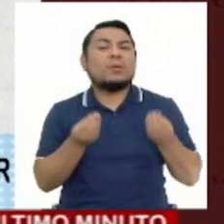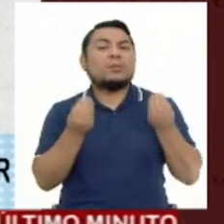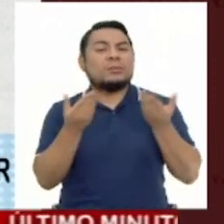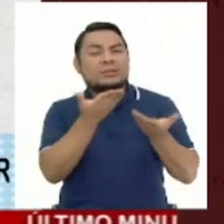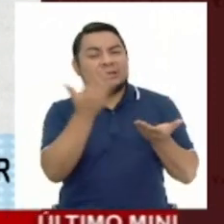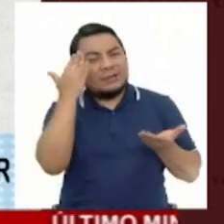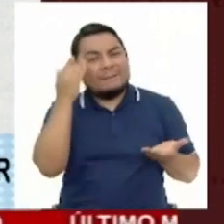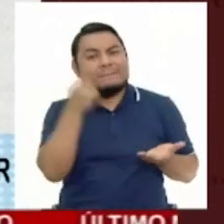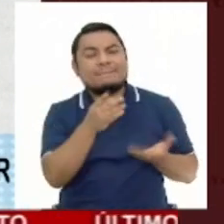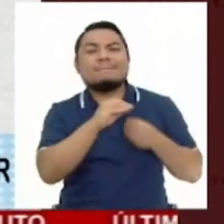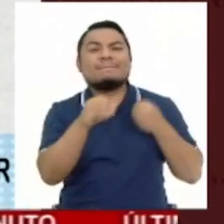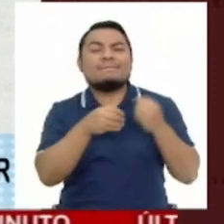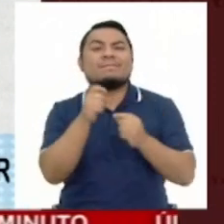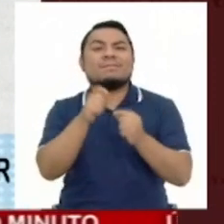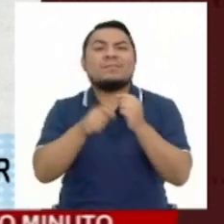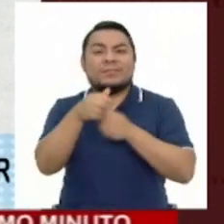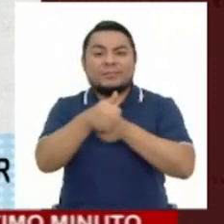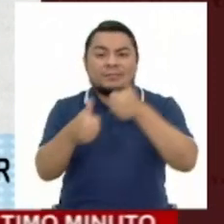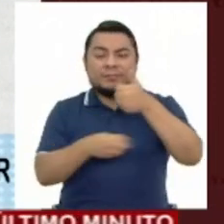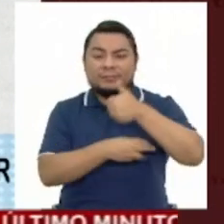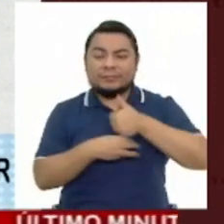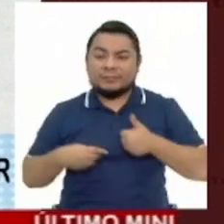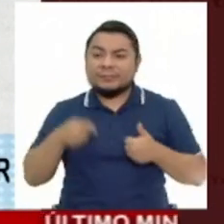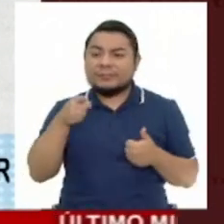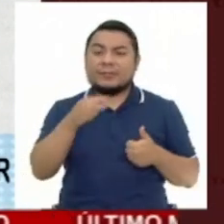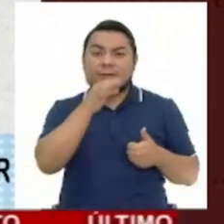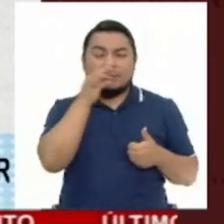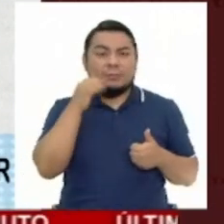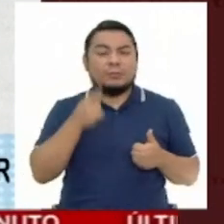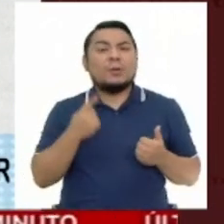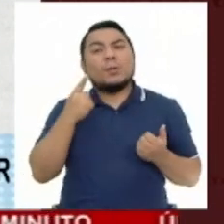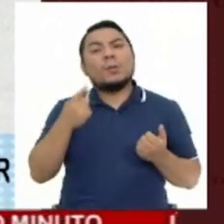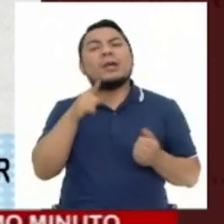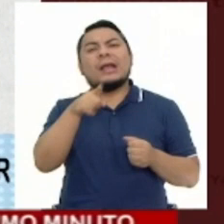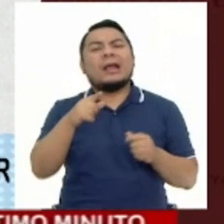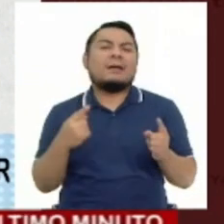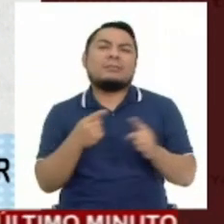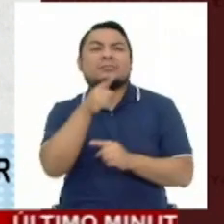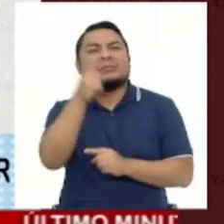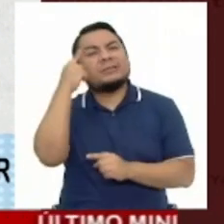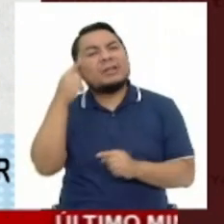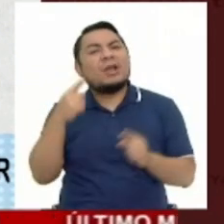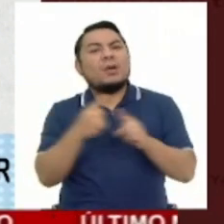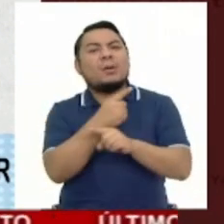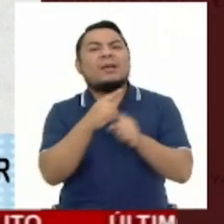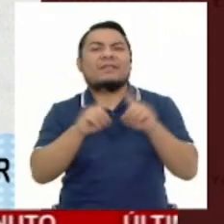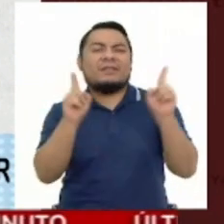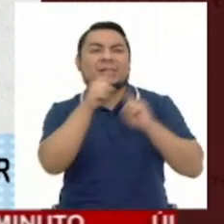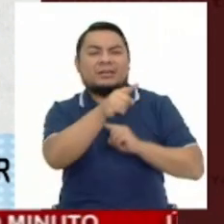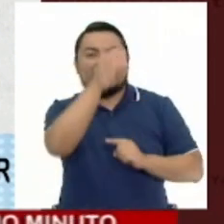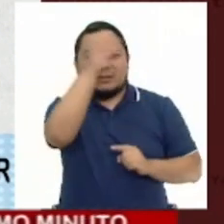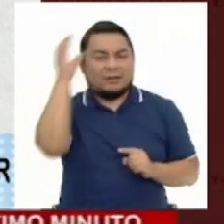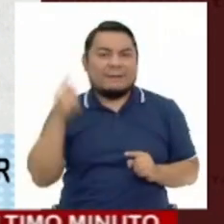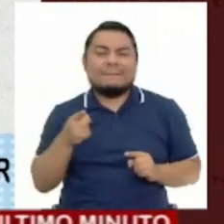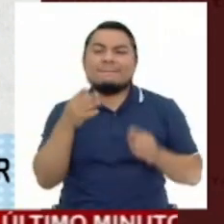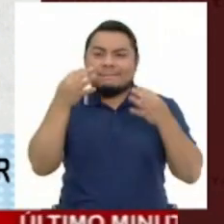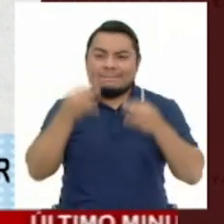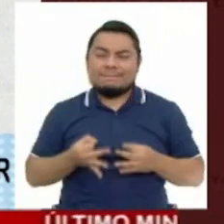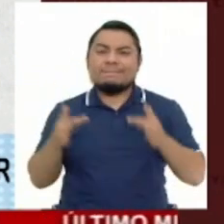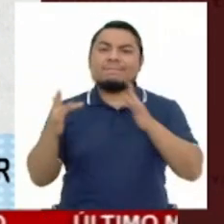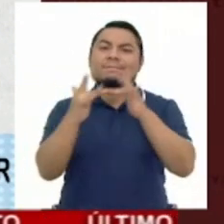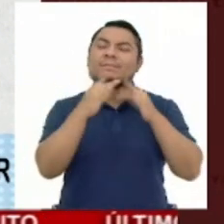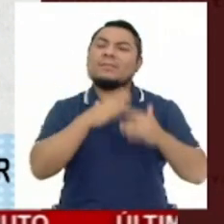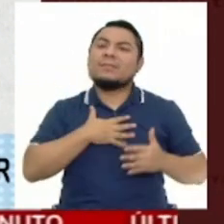elocuencia frente a la osadía de su vicecanciller en contradecir al presidente Pedro Castillo en su decisión de mantener